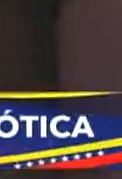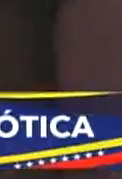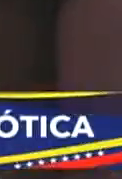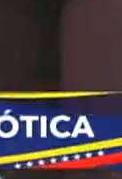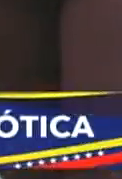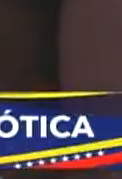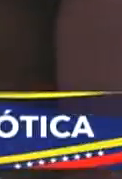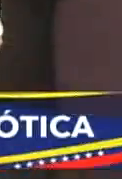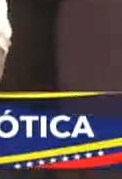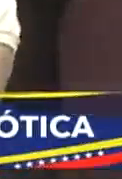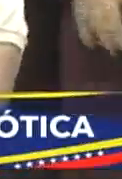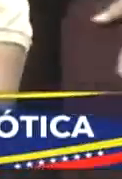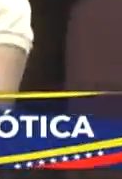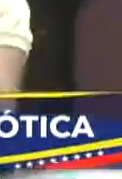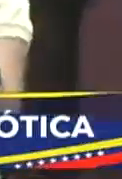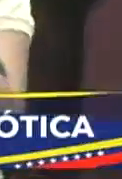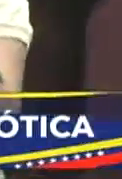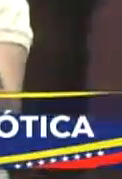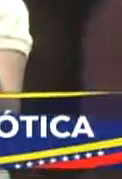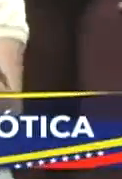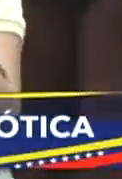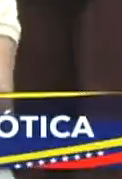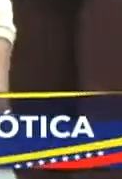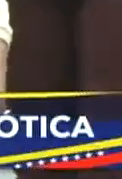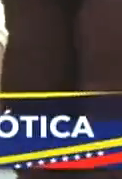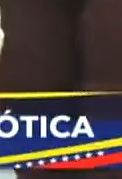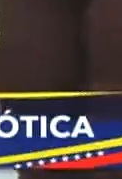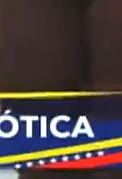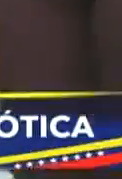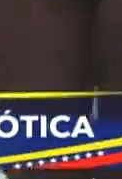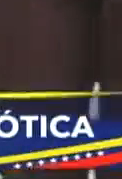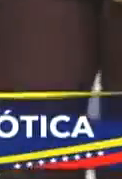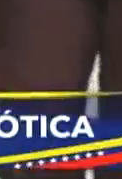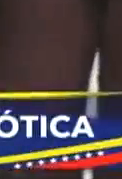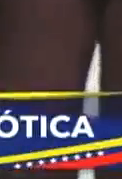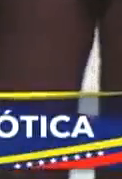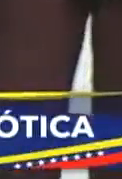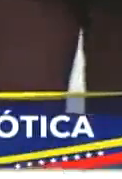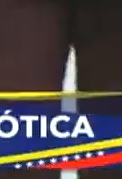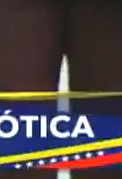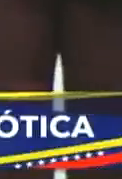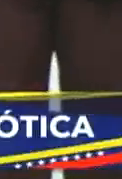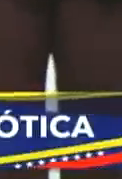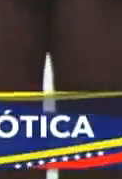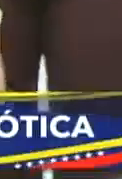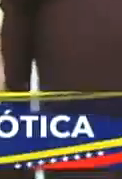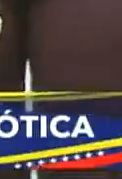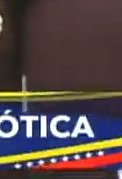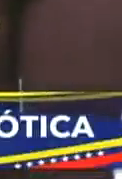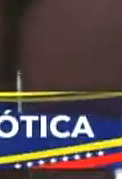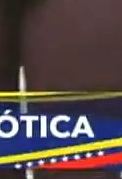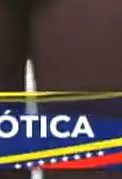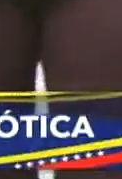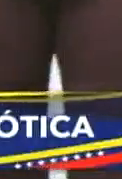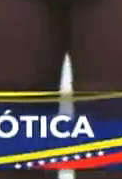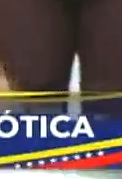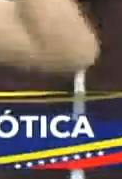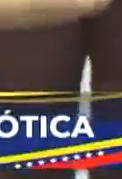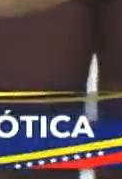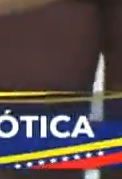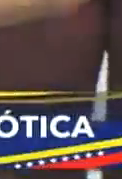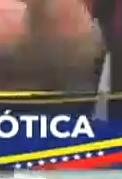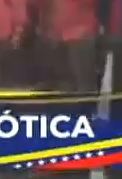Gracias, presidente, animo con la madura por seguir confiando en esta juventud. Nosotros no la vamos a defraudar. ¡Que viva la